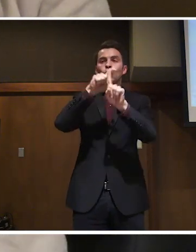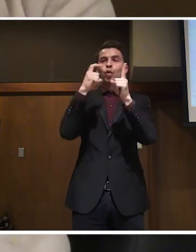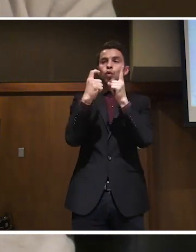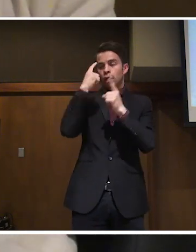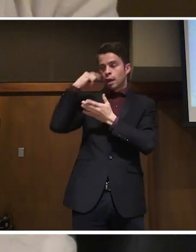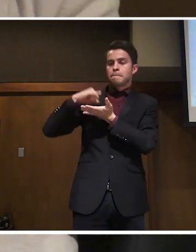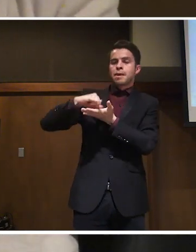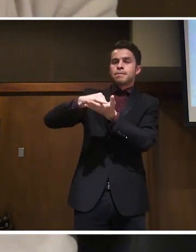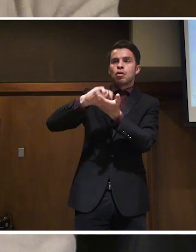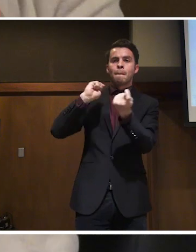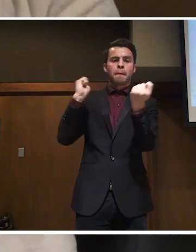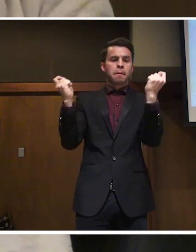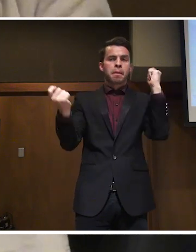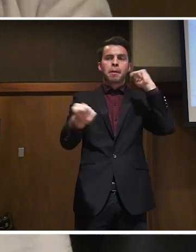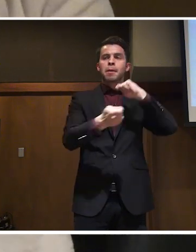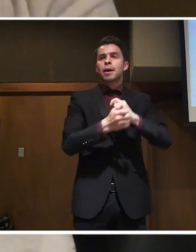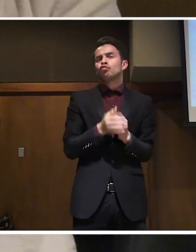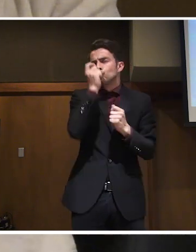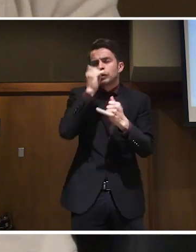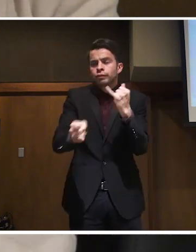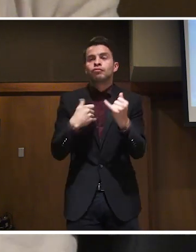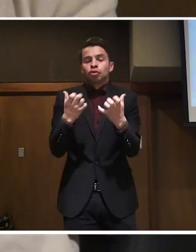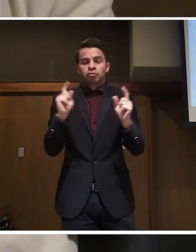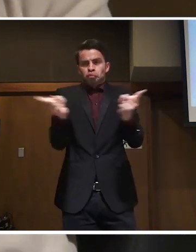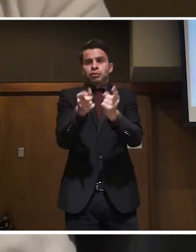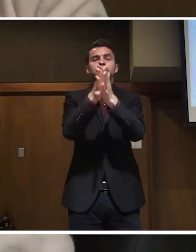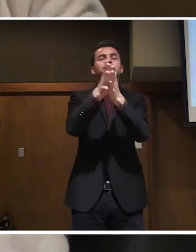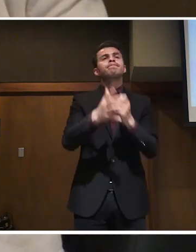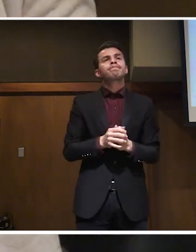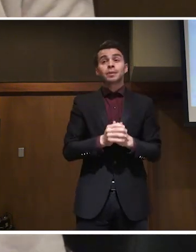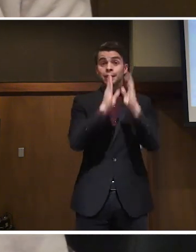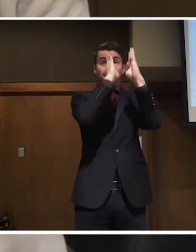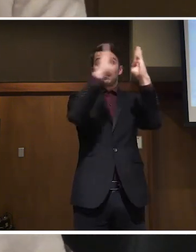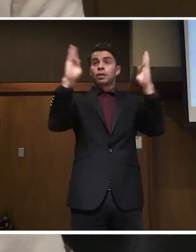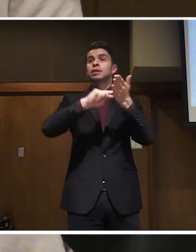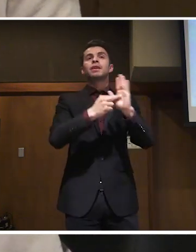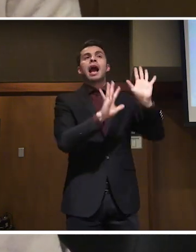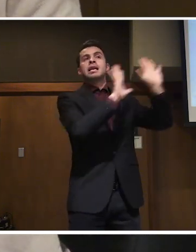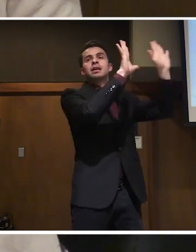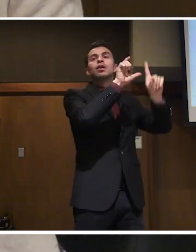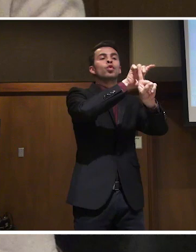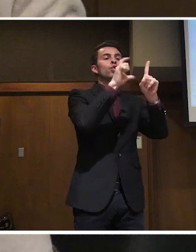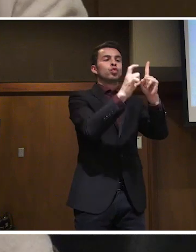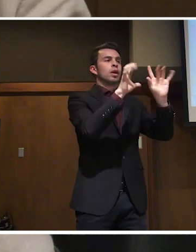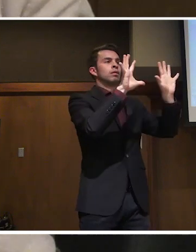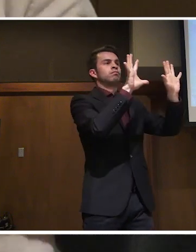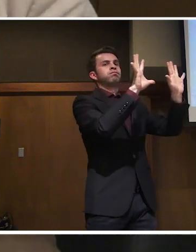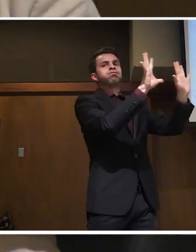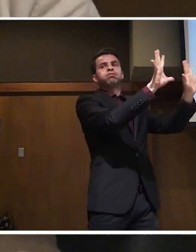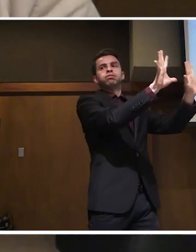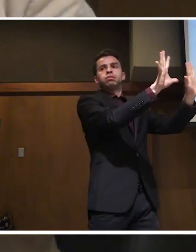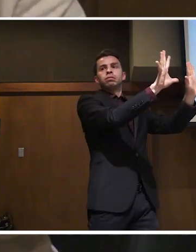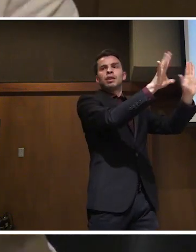quiero terminar señalando que, a mi modo de ver, las bibliotecas no solamente son repositorios de cultura, sino son